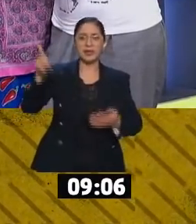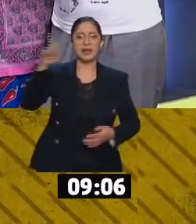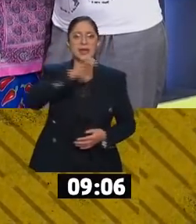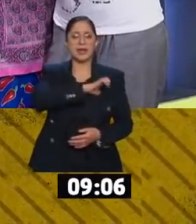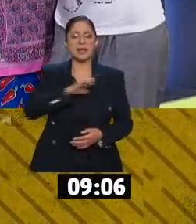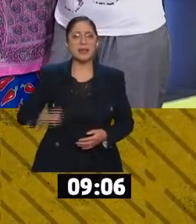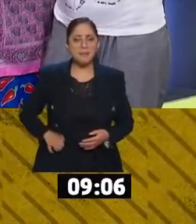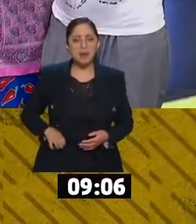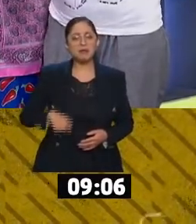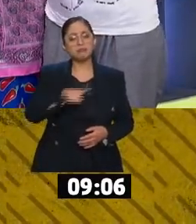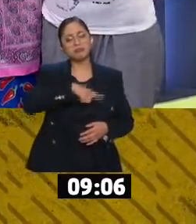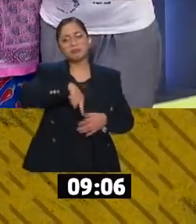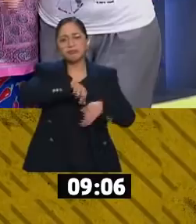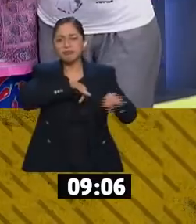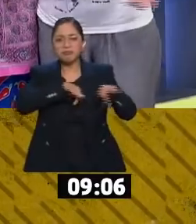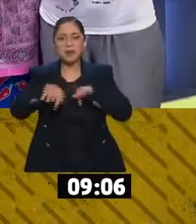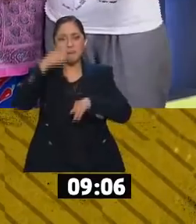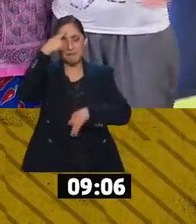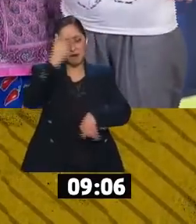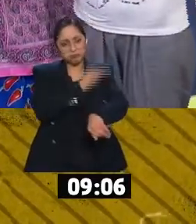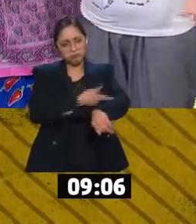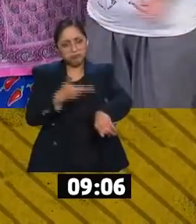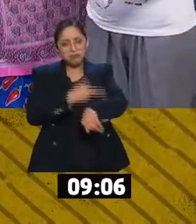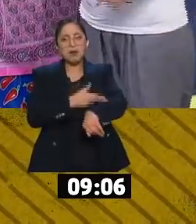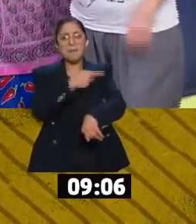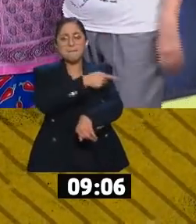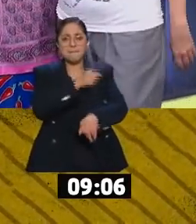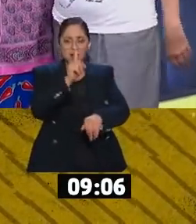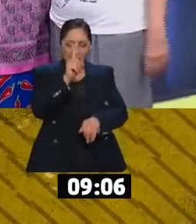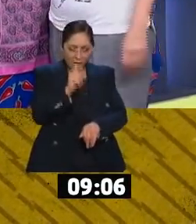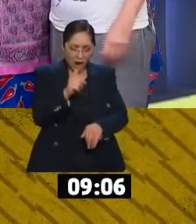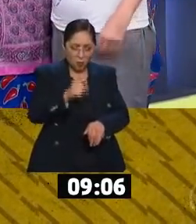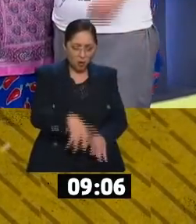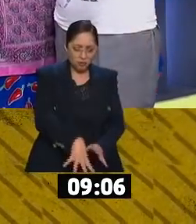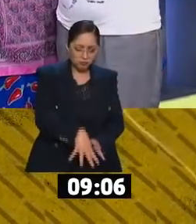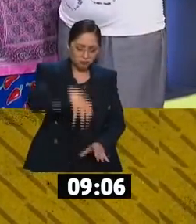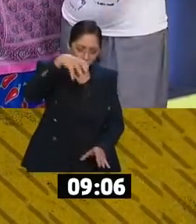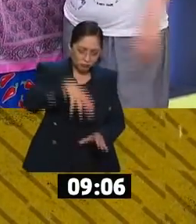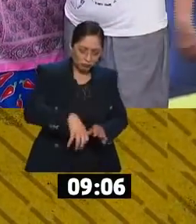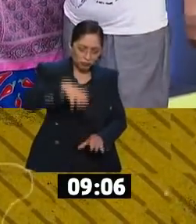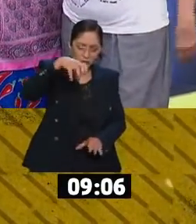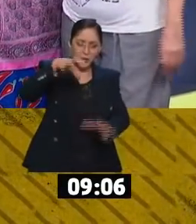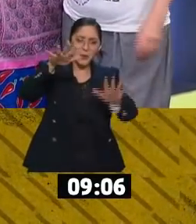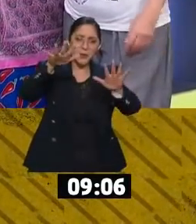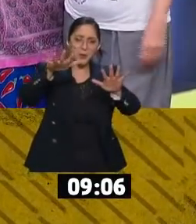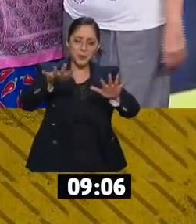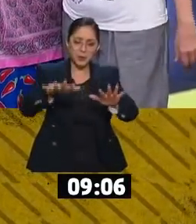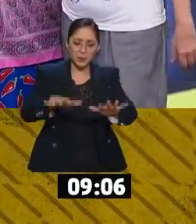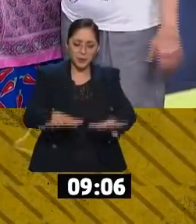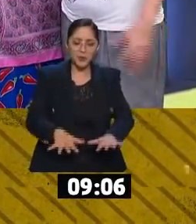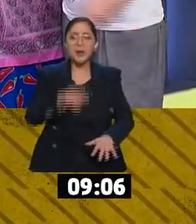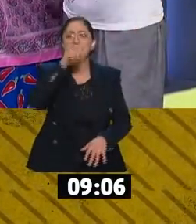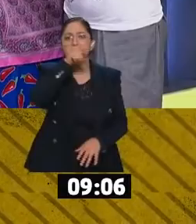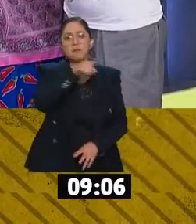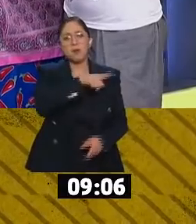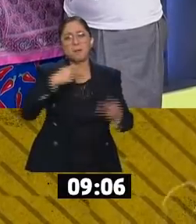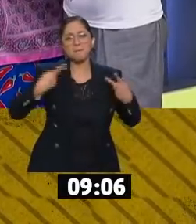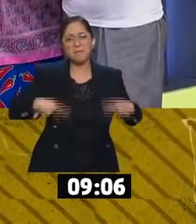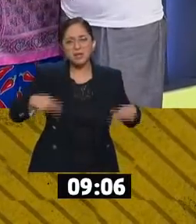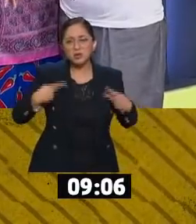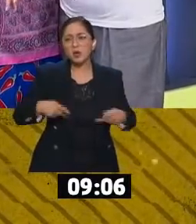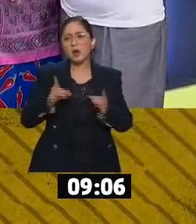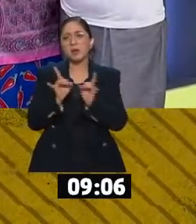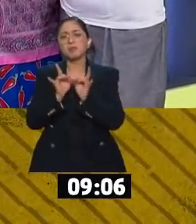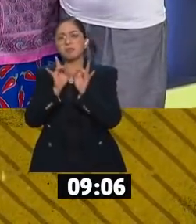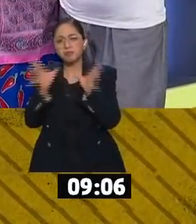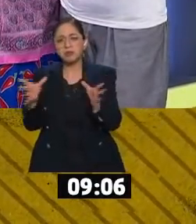realizaron labores pues para agilizar el desalojo del agua de las vialidades, también de apoyo a la población afectada. Ya ves que te dan tu kit. Sí,